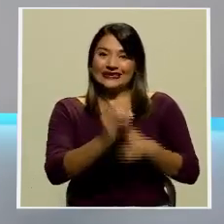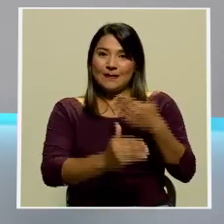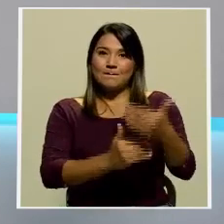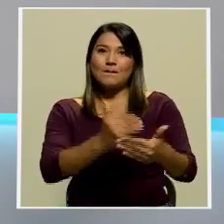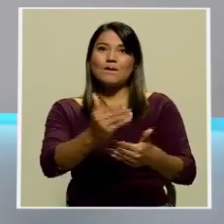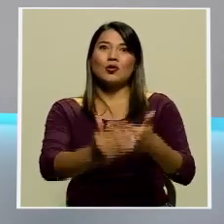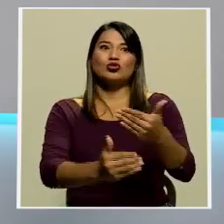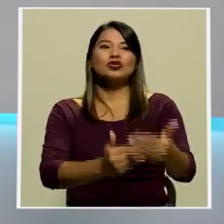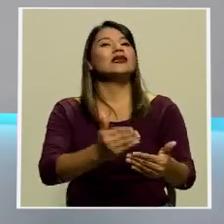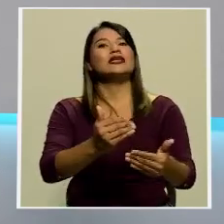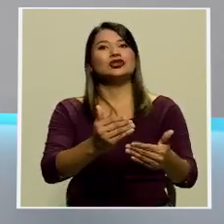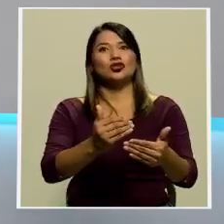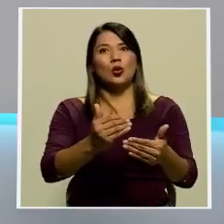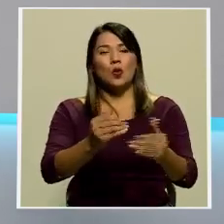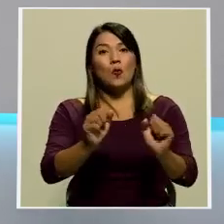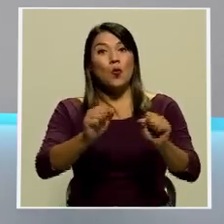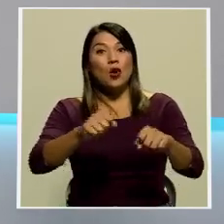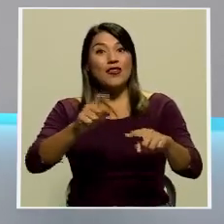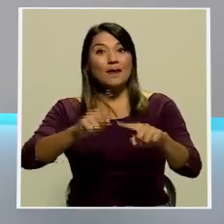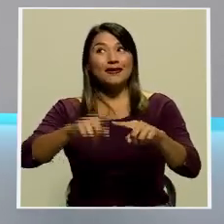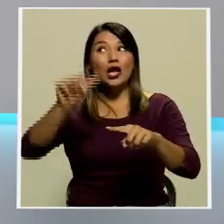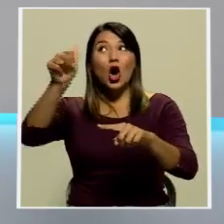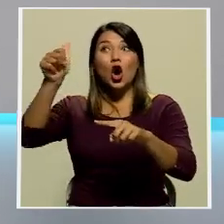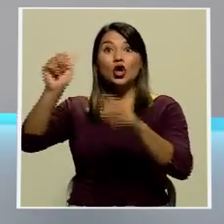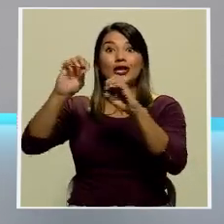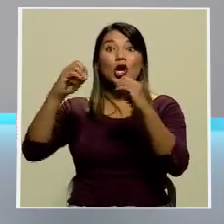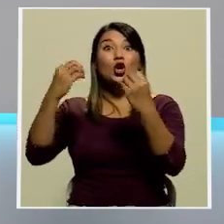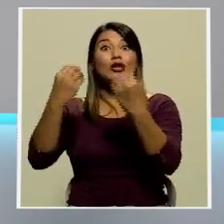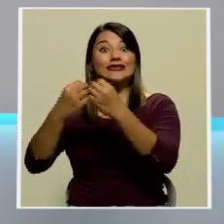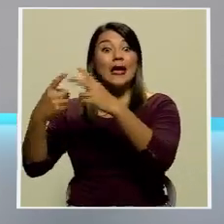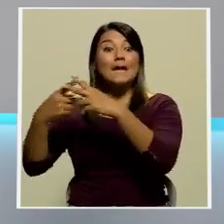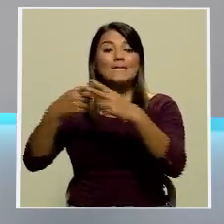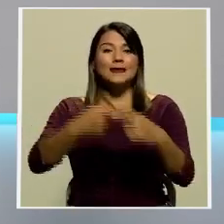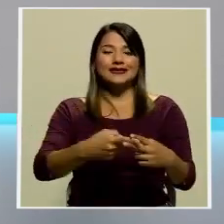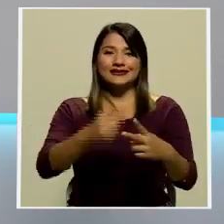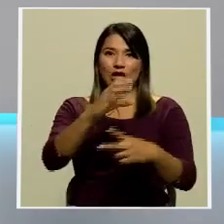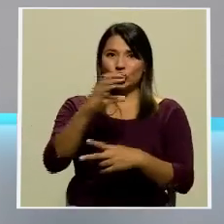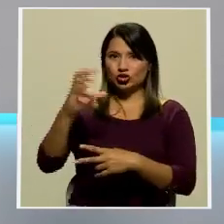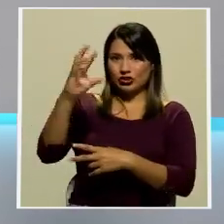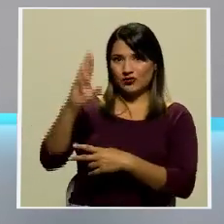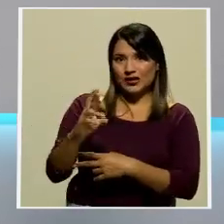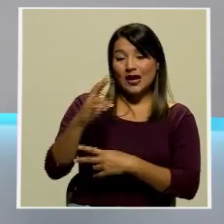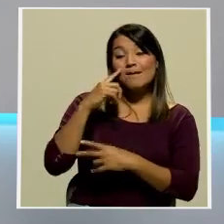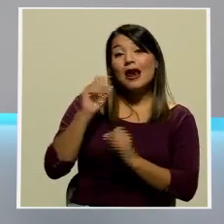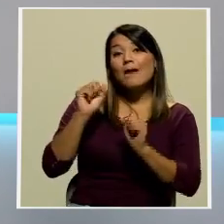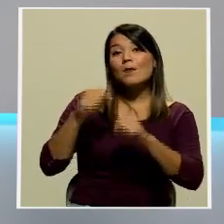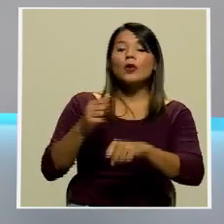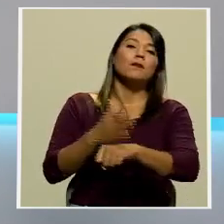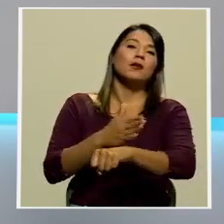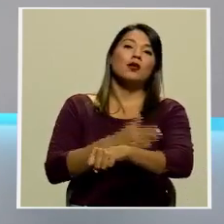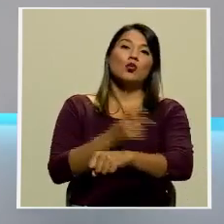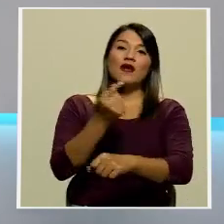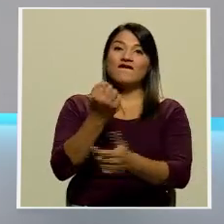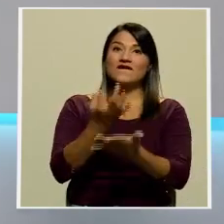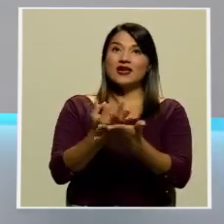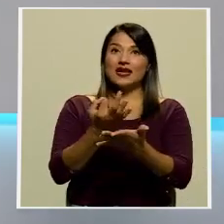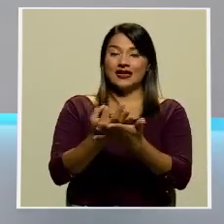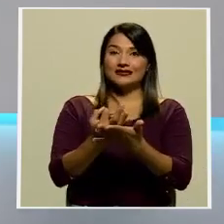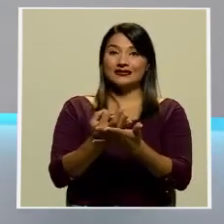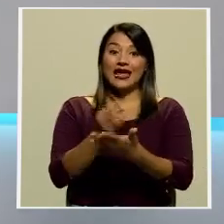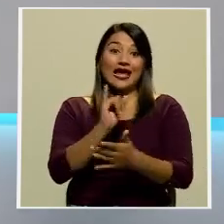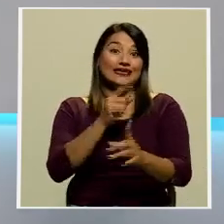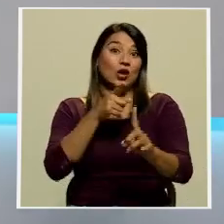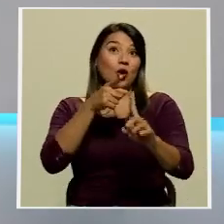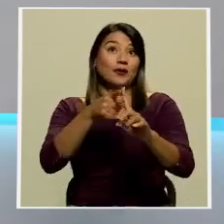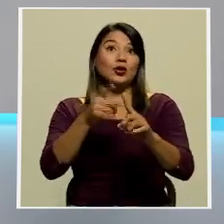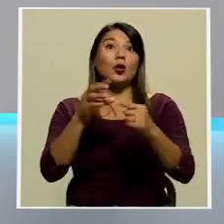instituciones internacionales también quieran financiar a Costa Rica y poder sanear las finanzas públicas, que al final de cuentas es el objetivo principal de todos estos